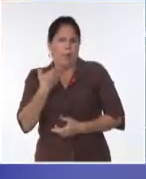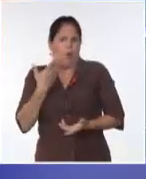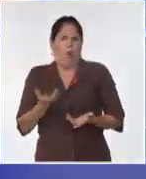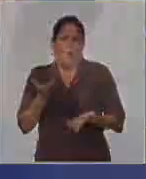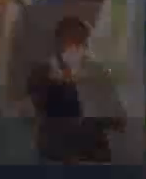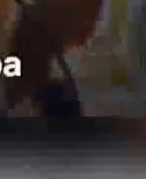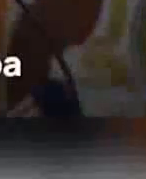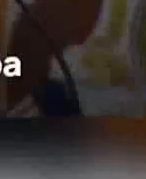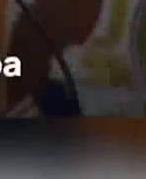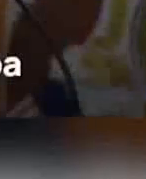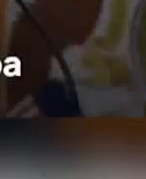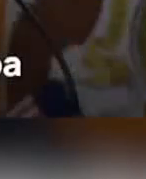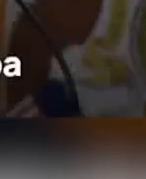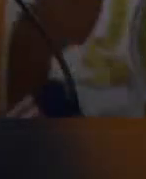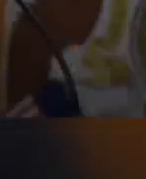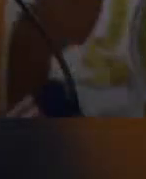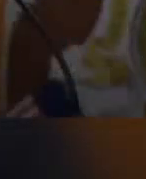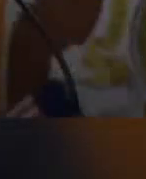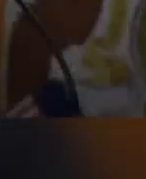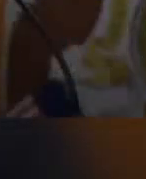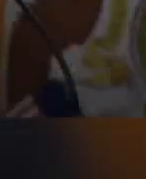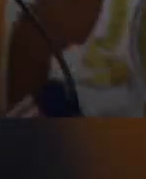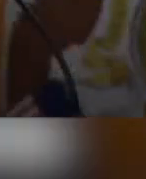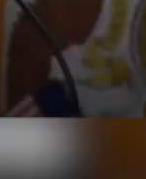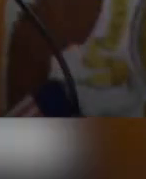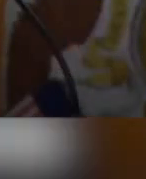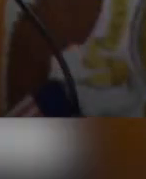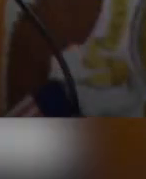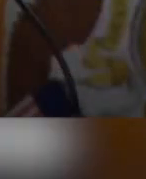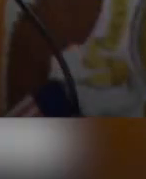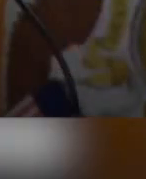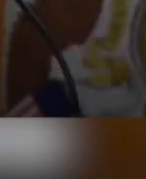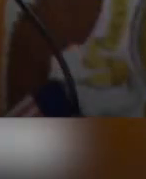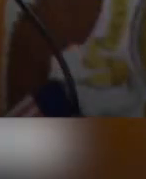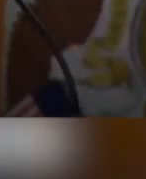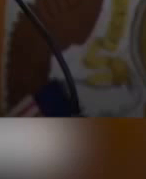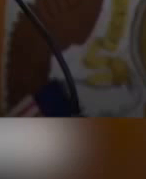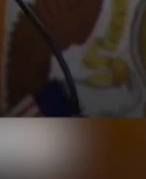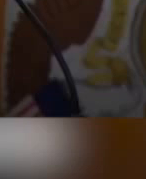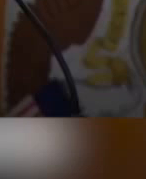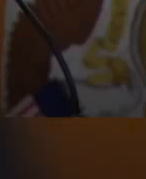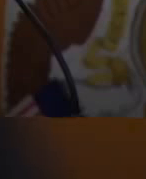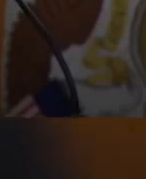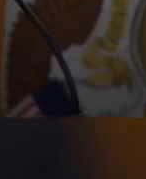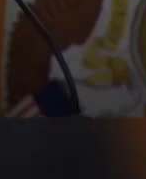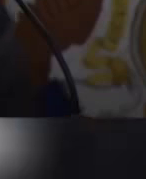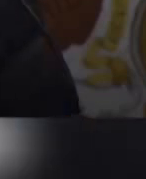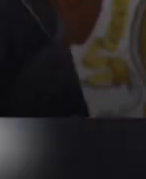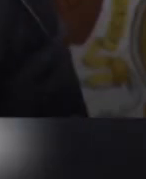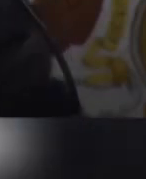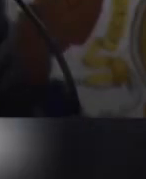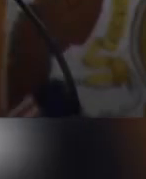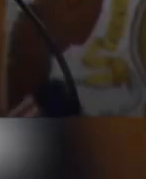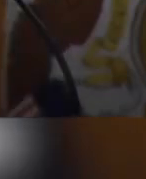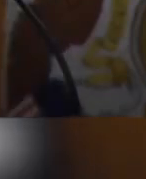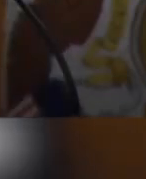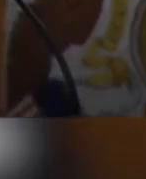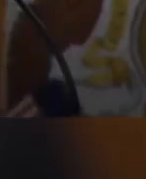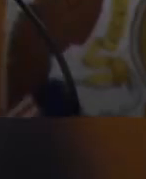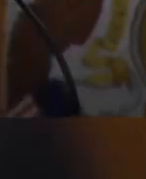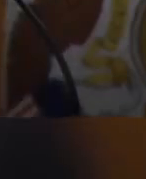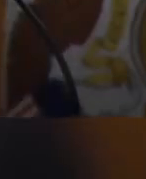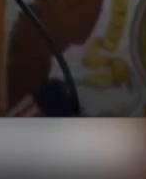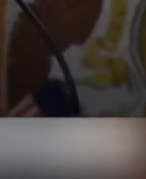incoherencia? State removed Cuba from the list of countries not fully cooperating against terrorism. That's right. Can you explain a little